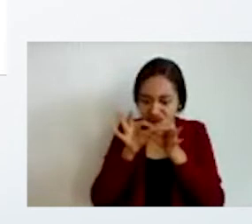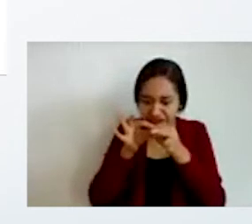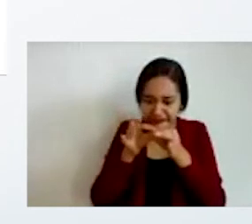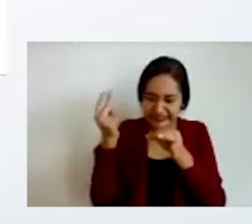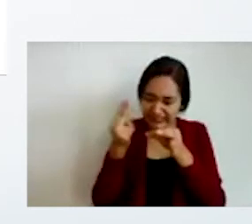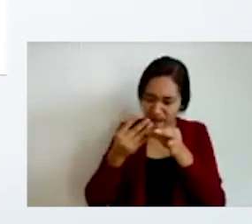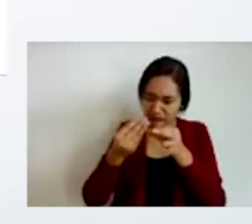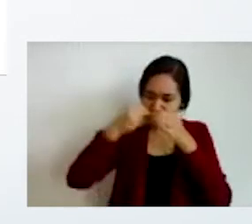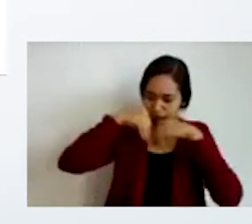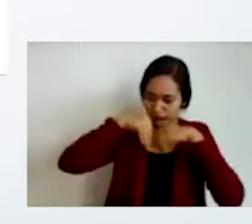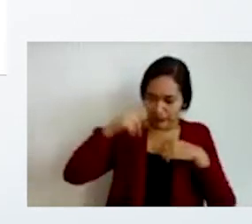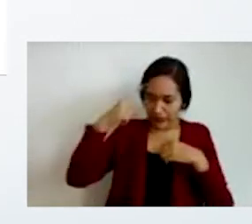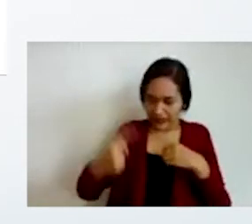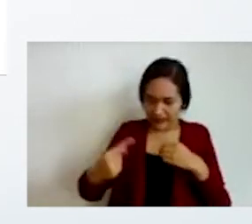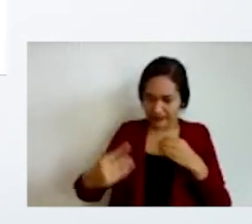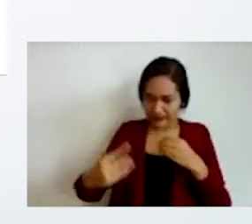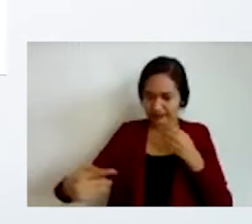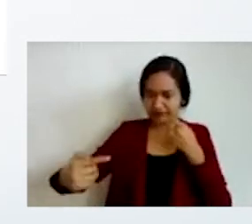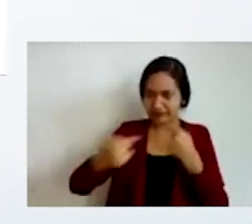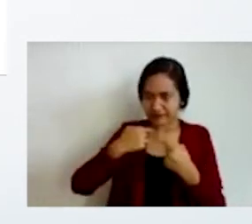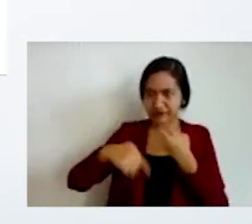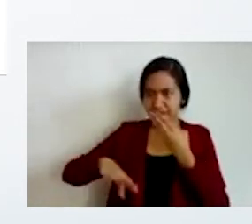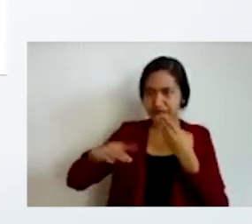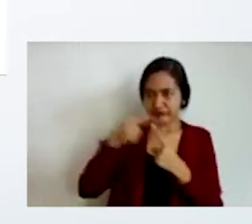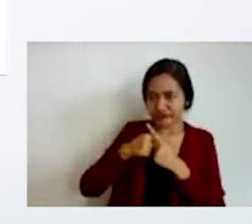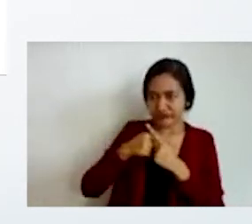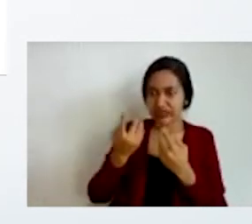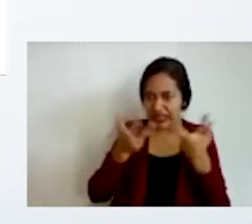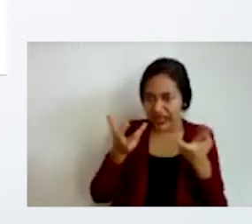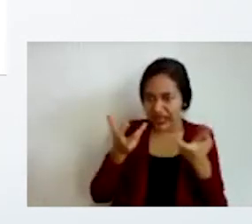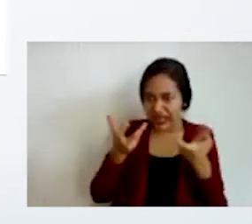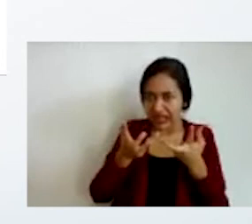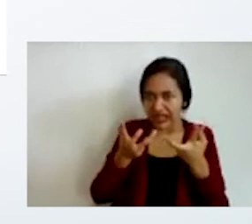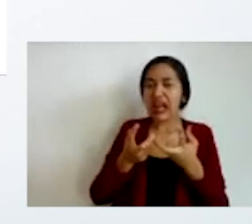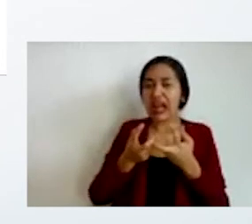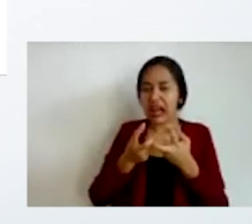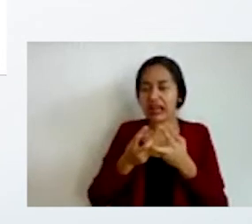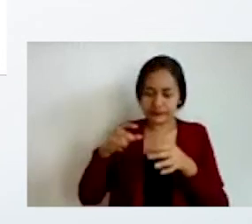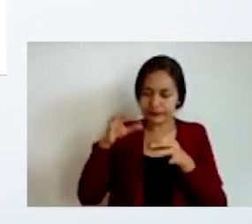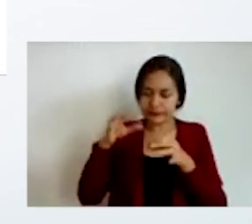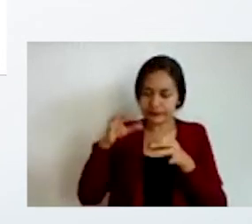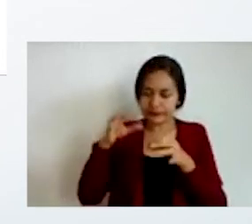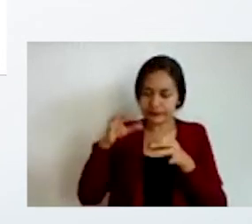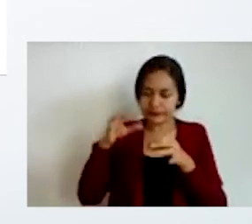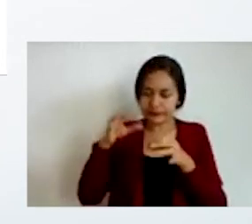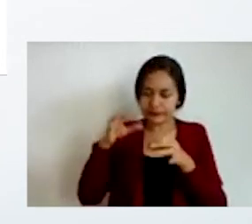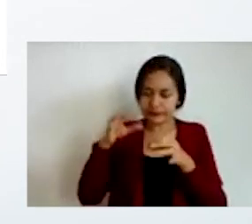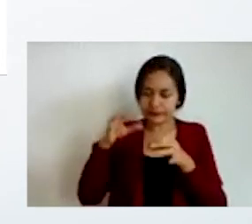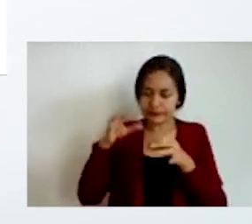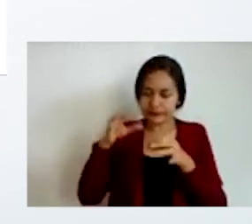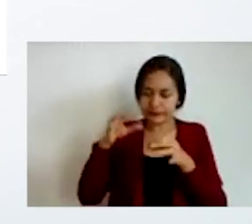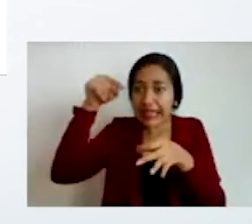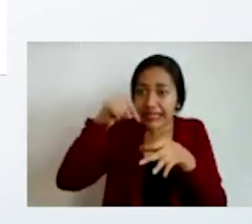que llegar en un momento dado a la persona para que esta persona se enferme. Pero hemos visto que